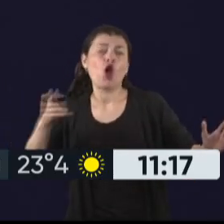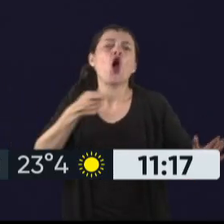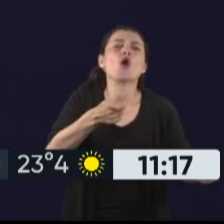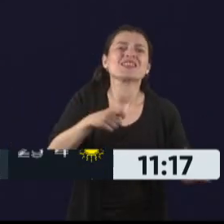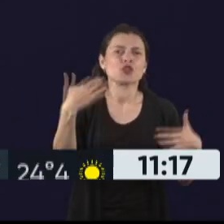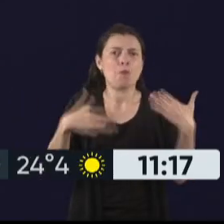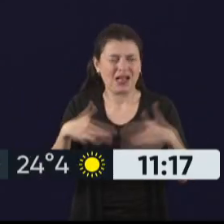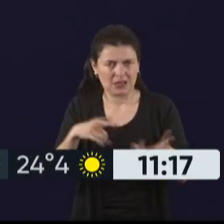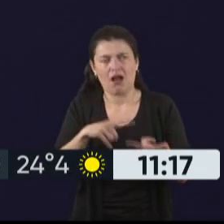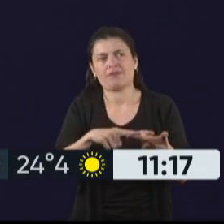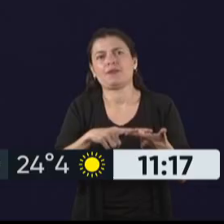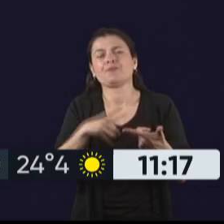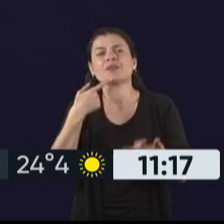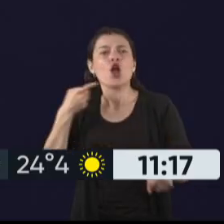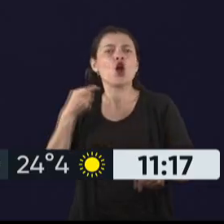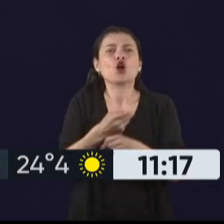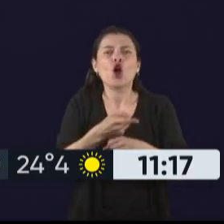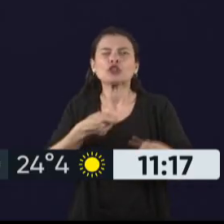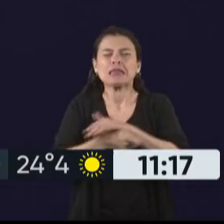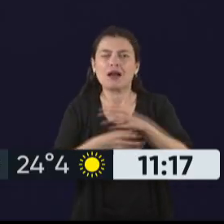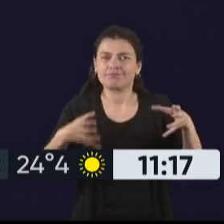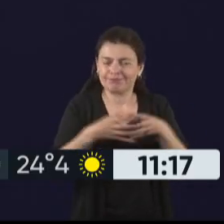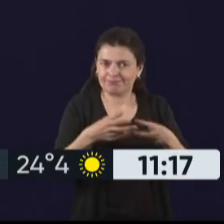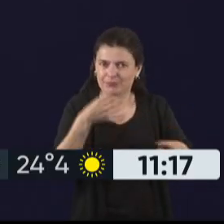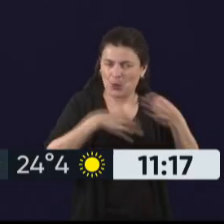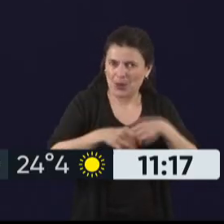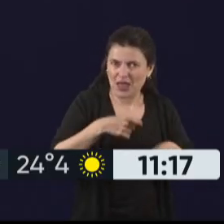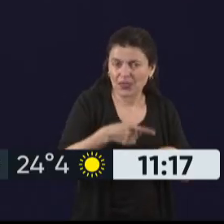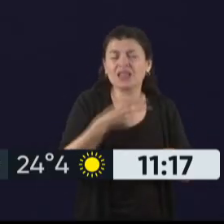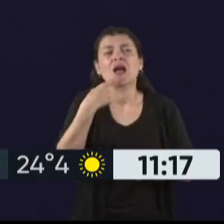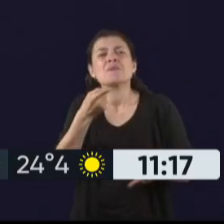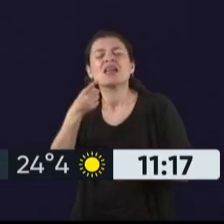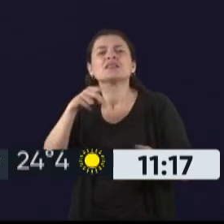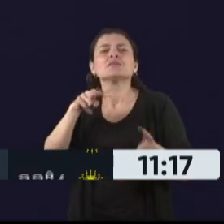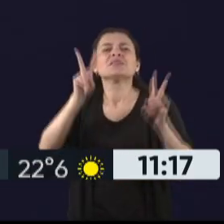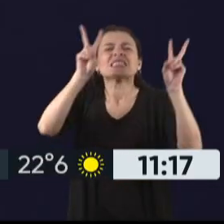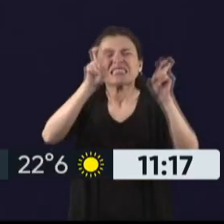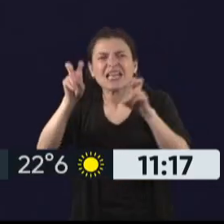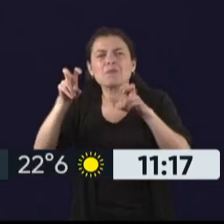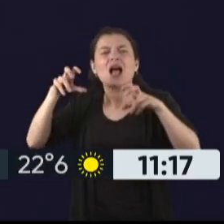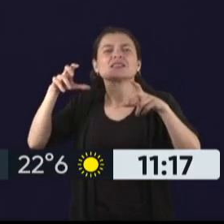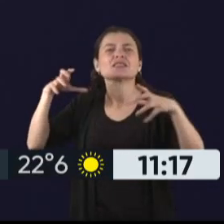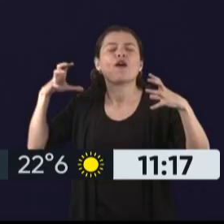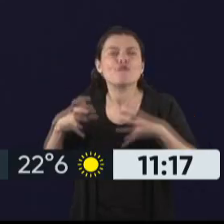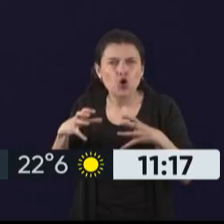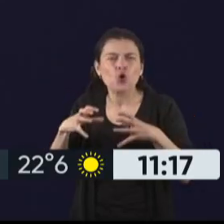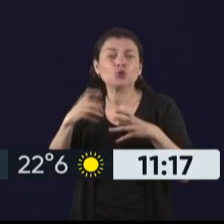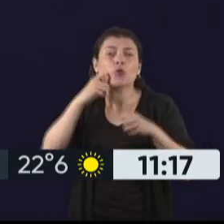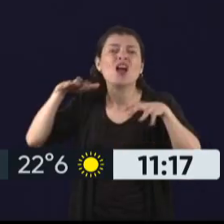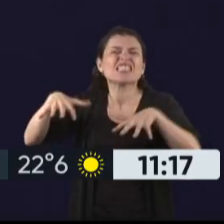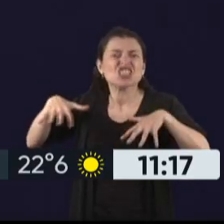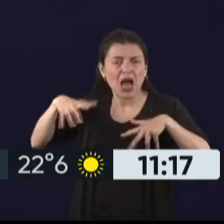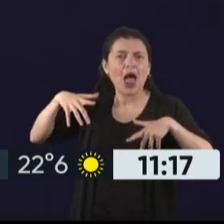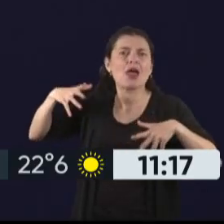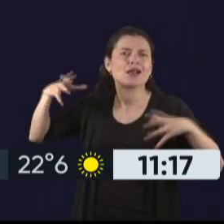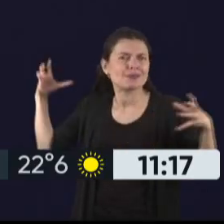la incorporación de la ley antimafias y la ley antibarras al Código Penal para poder castigar con pena perpetua los homicidios cometidos por barra bravas en